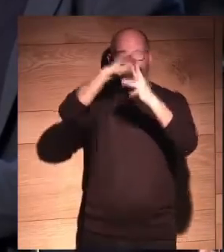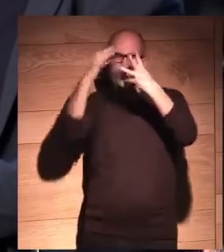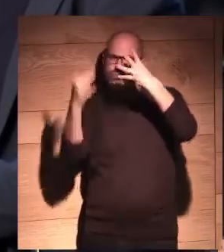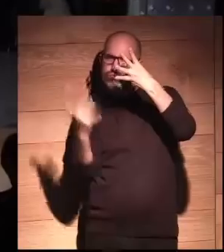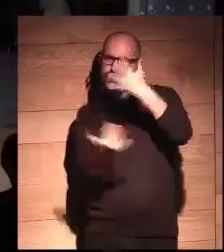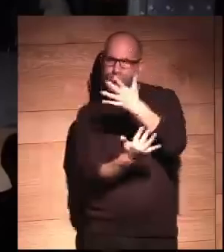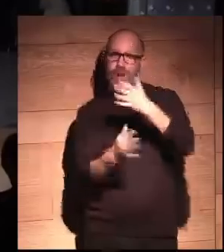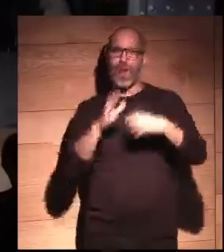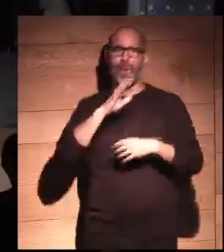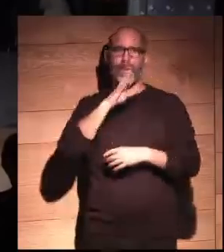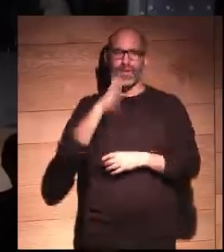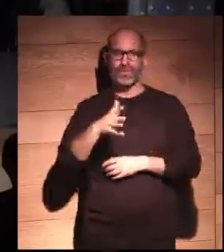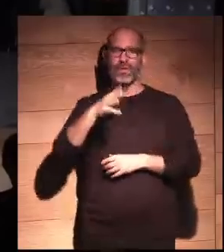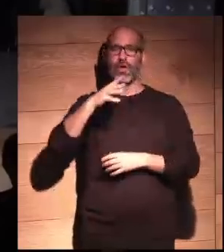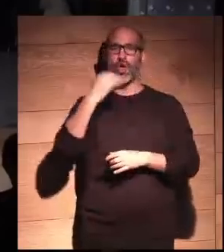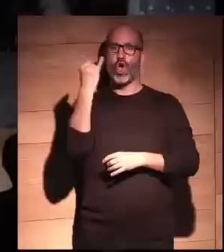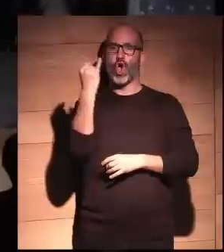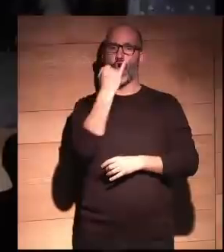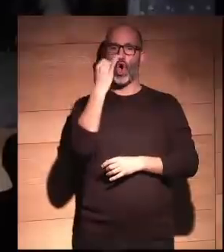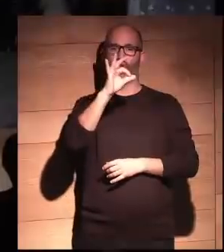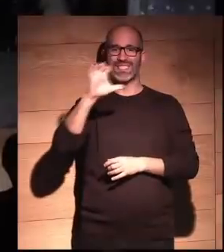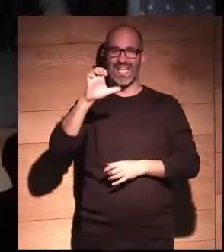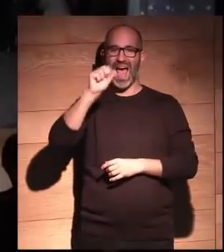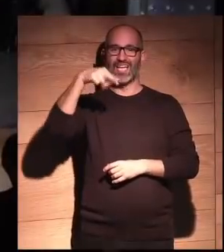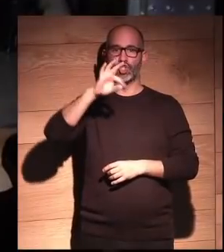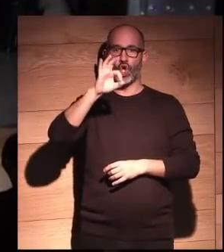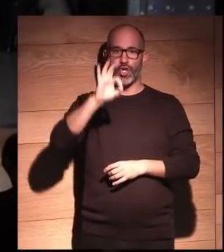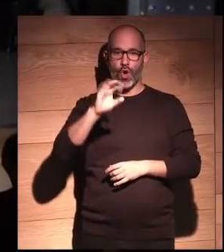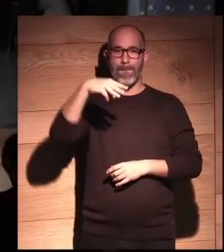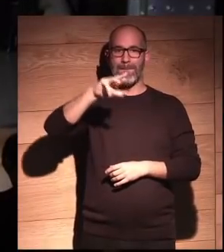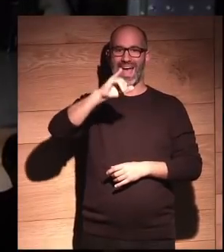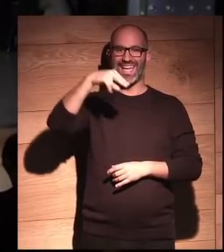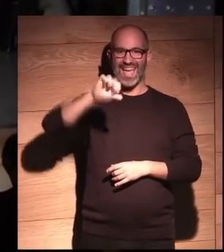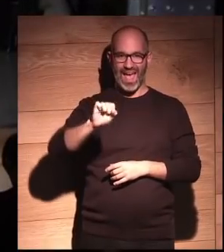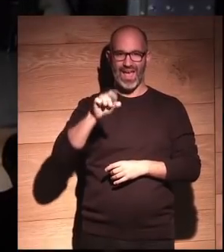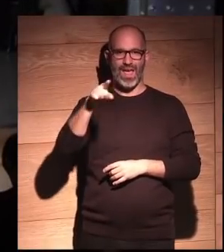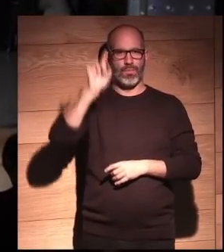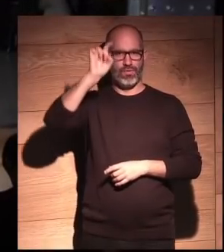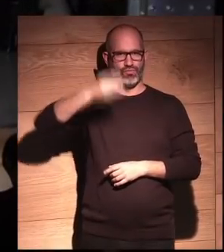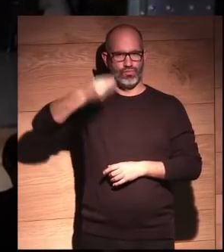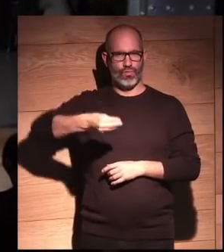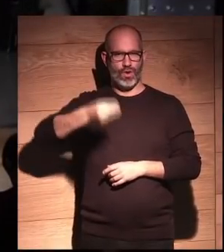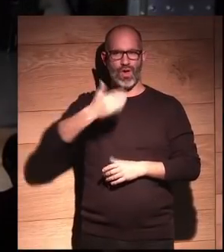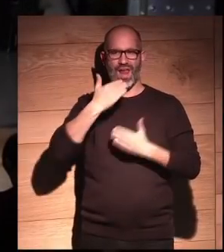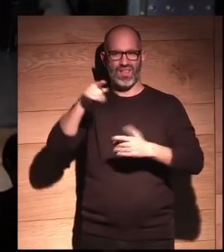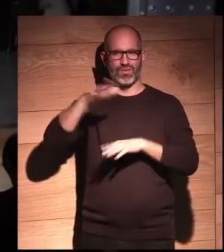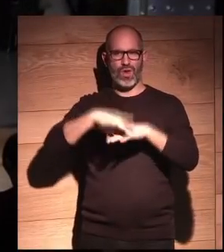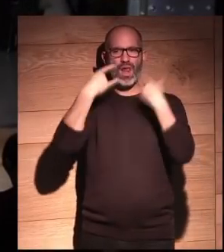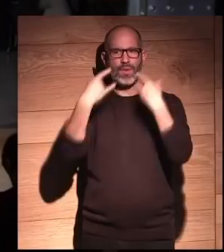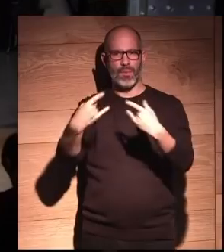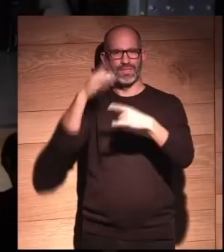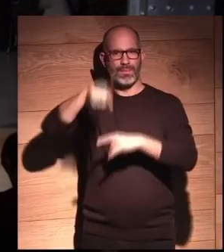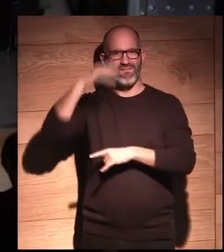más. Marina, José Antonio Marina, ya que te he citado como buen profesor que hace que nos enamoremos de la filosofía